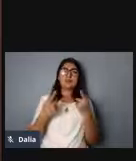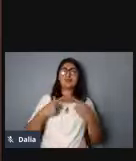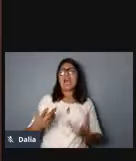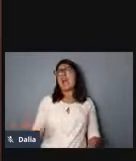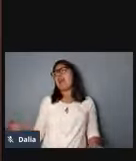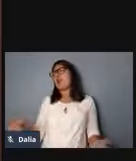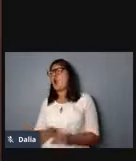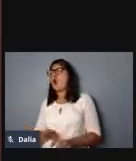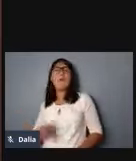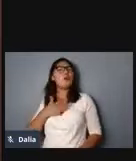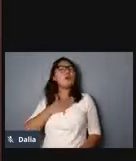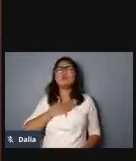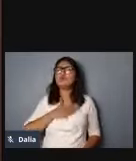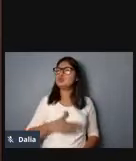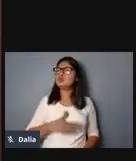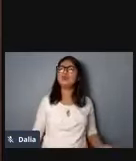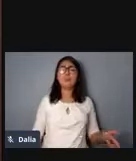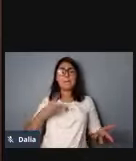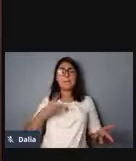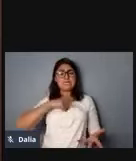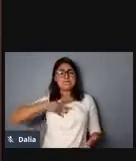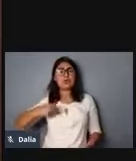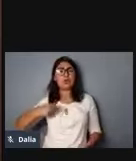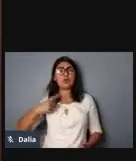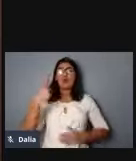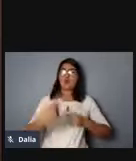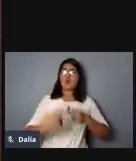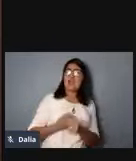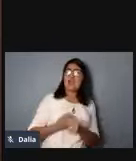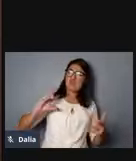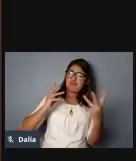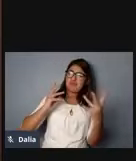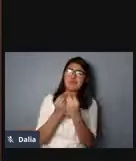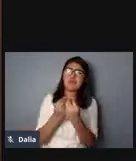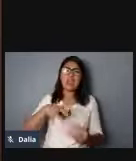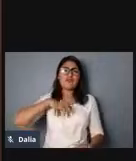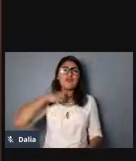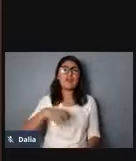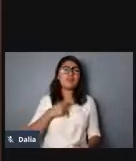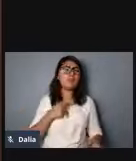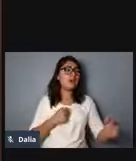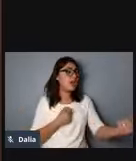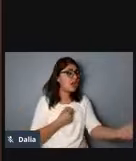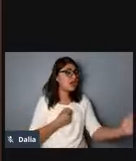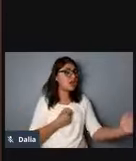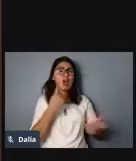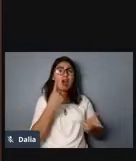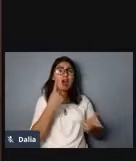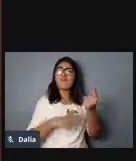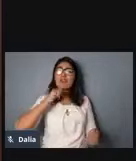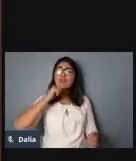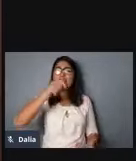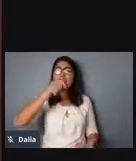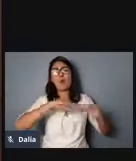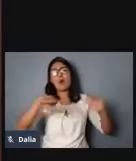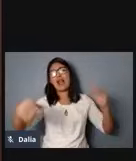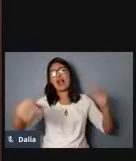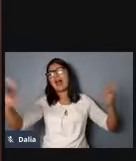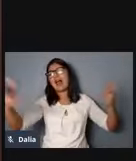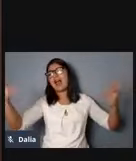se esforzaron todo el año y van a pasar igual que los que no, que mala onda y tal. Y ese justo